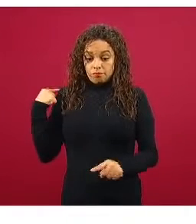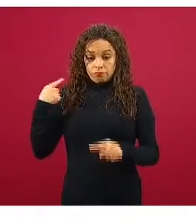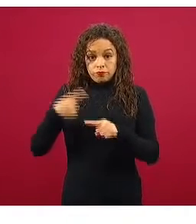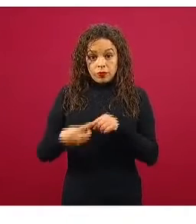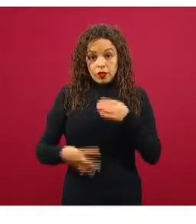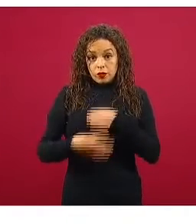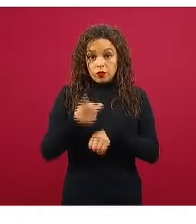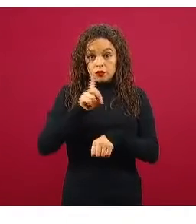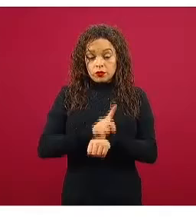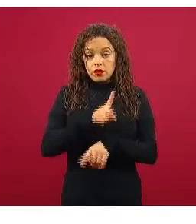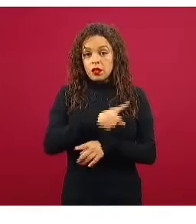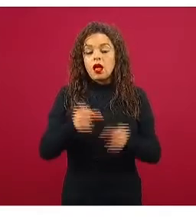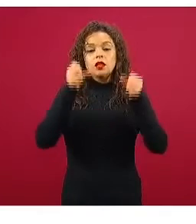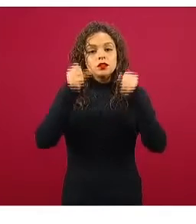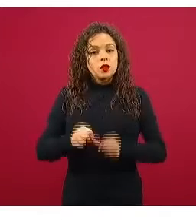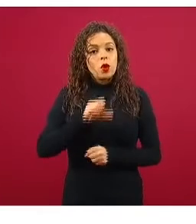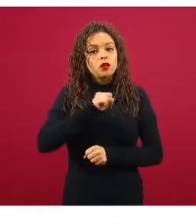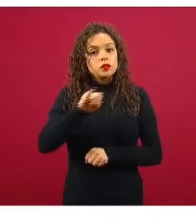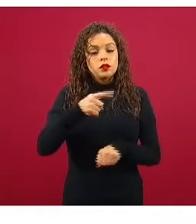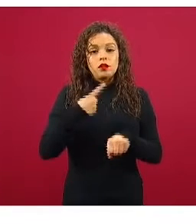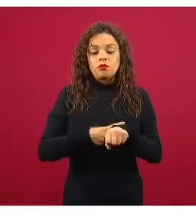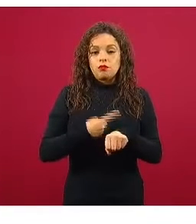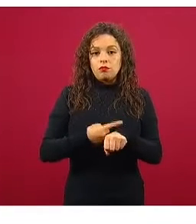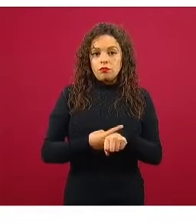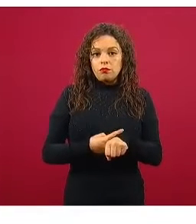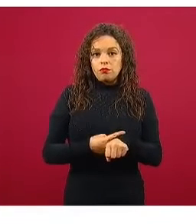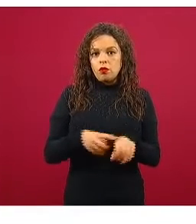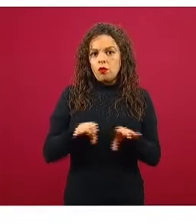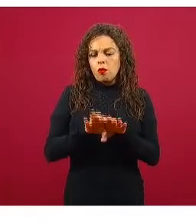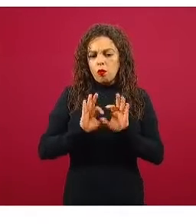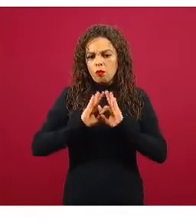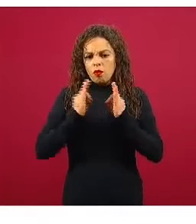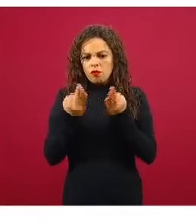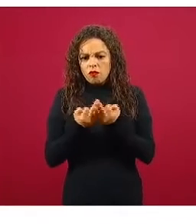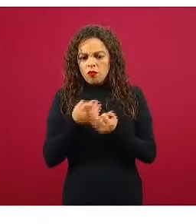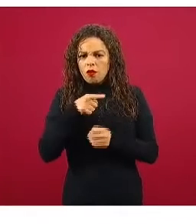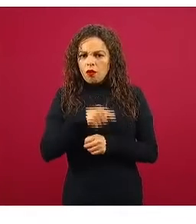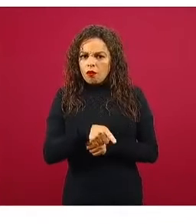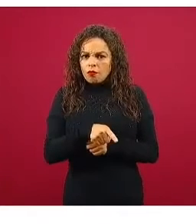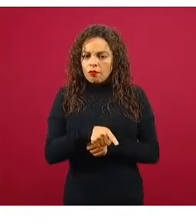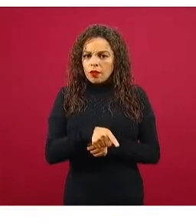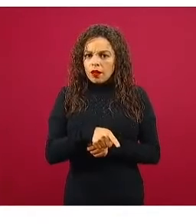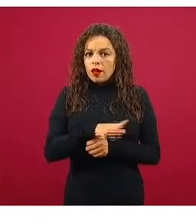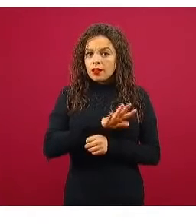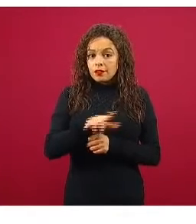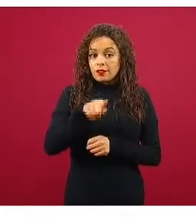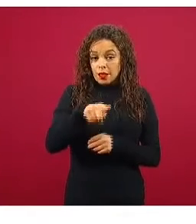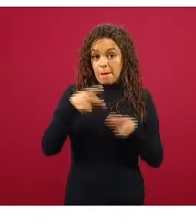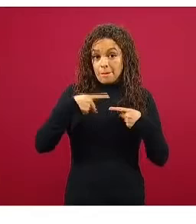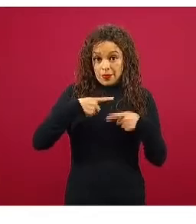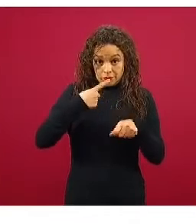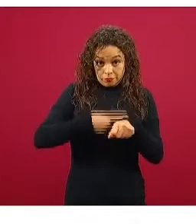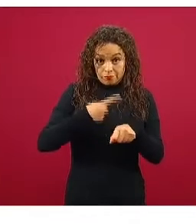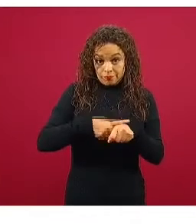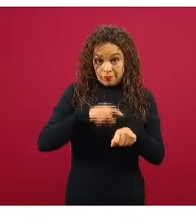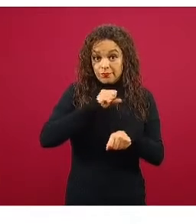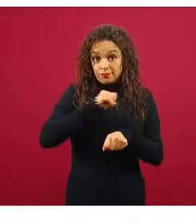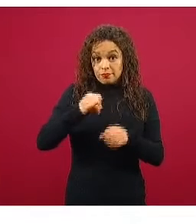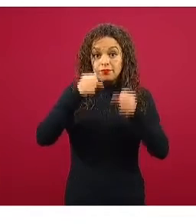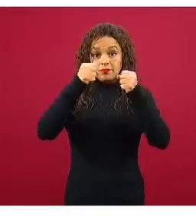decir, cómo se está comportando la carga de enfermedad, la cantidad de casos confirmados activos en la